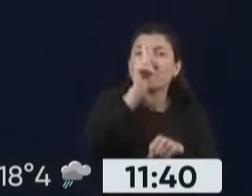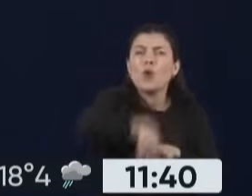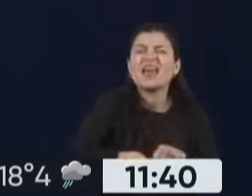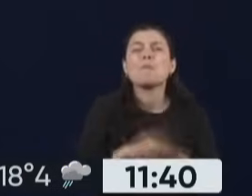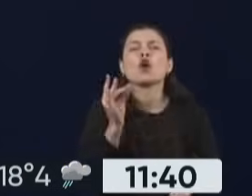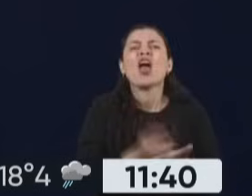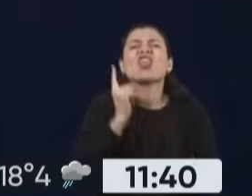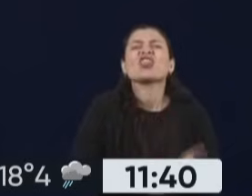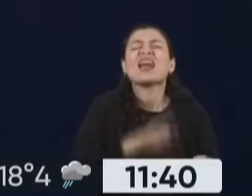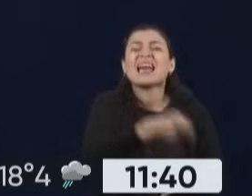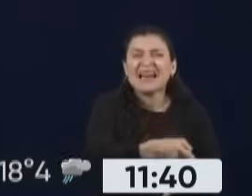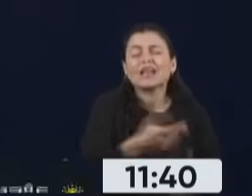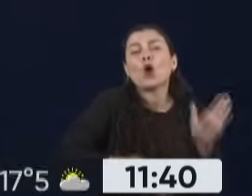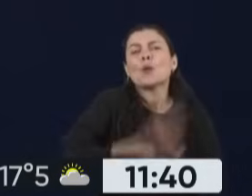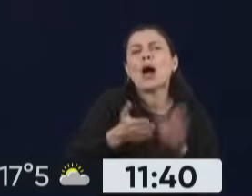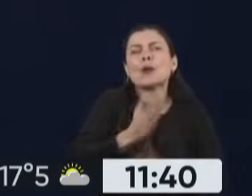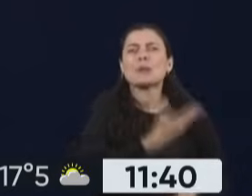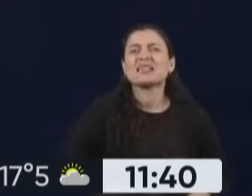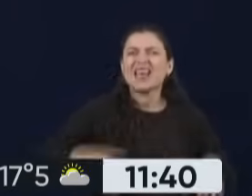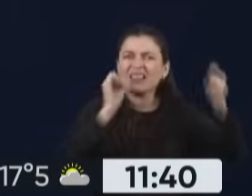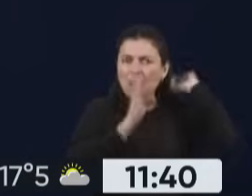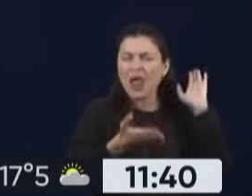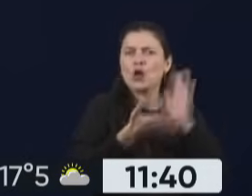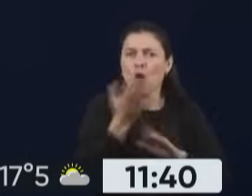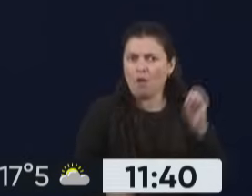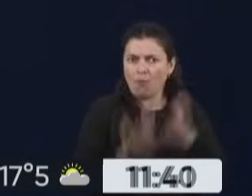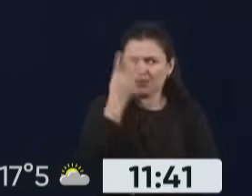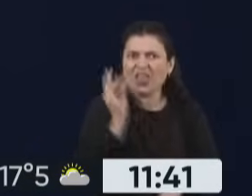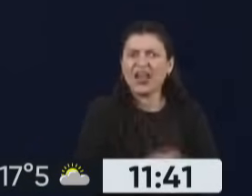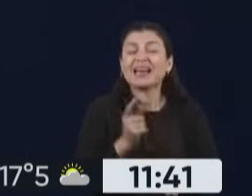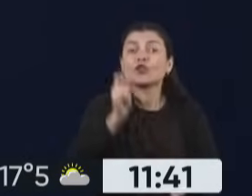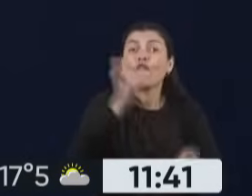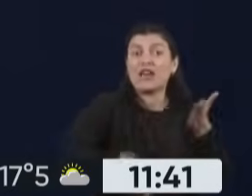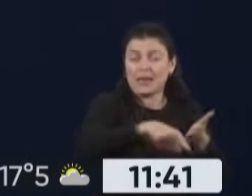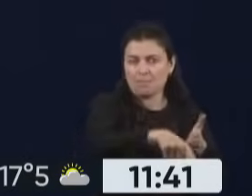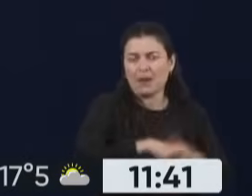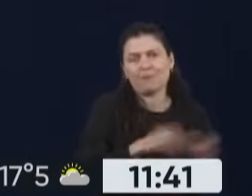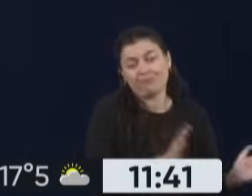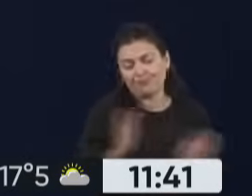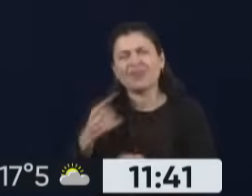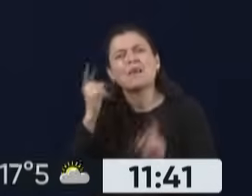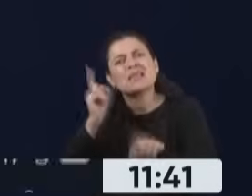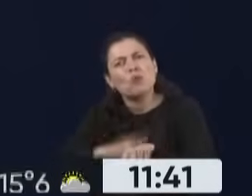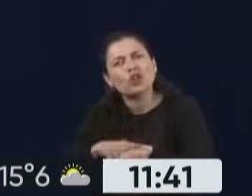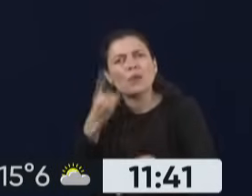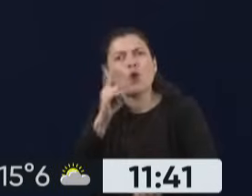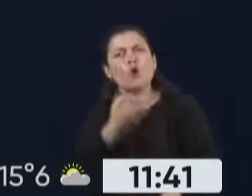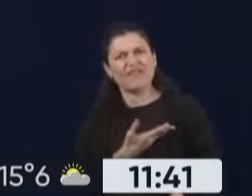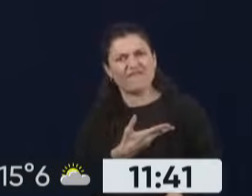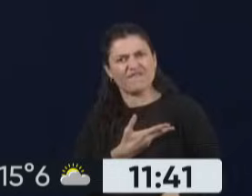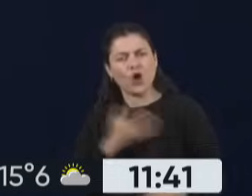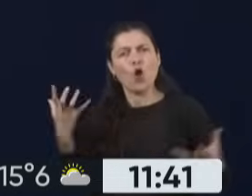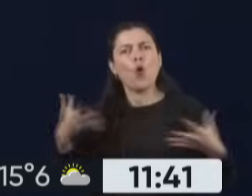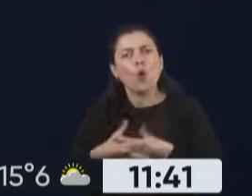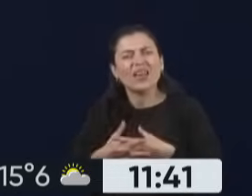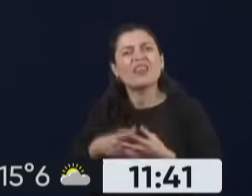presidente firmará en las próximas horas. Asimismo, la UIF, la Unidad de Información Financiera,